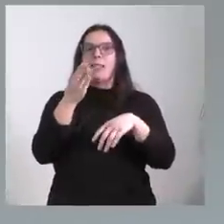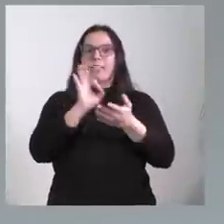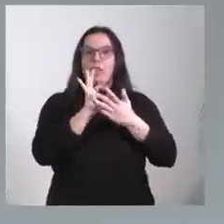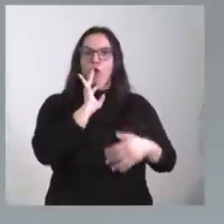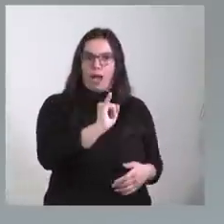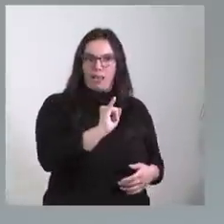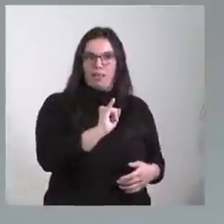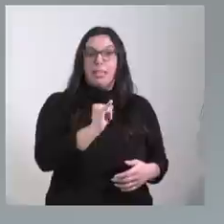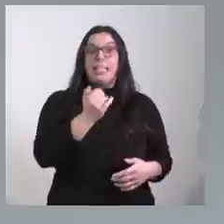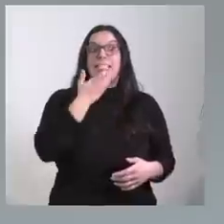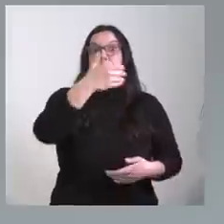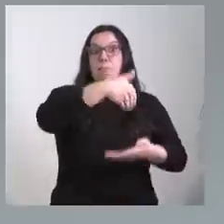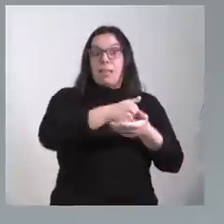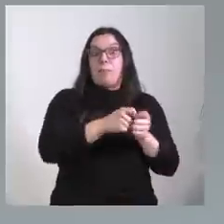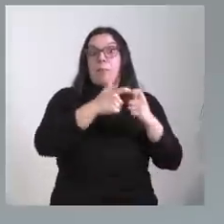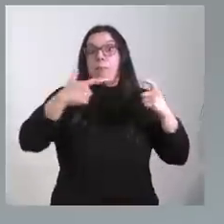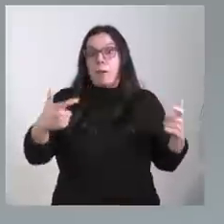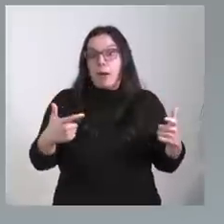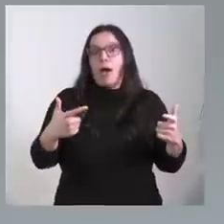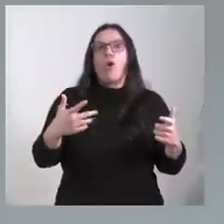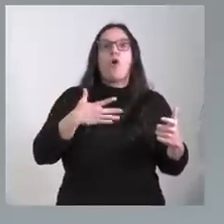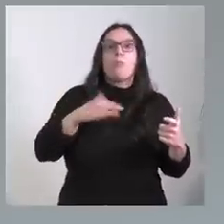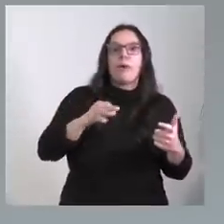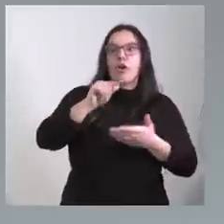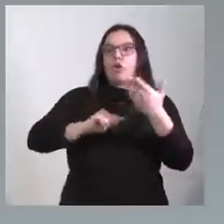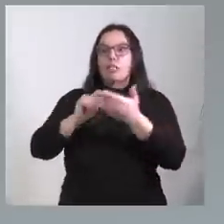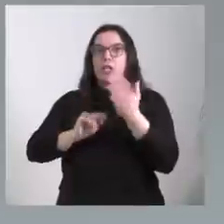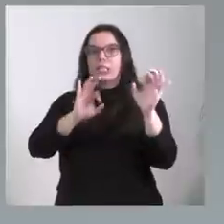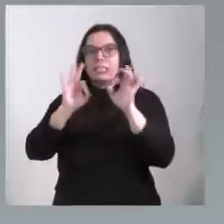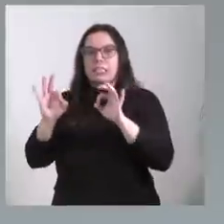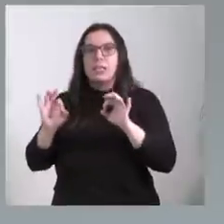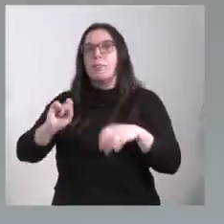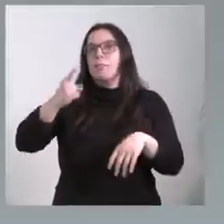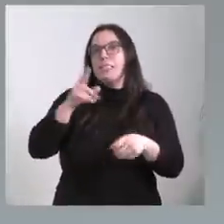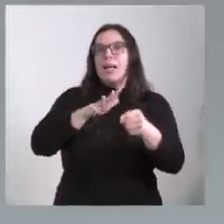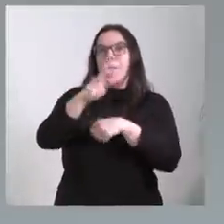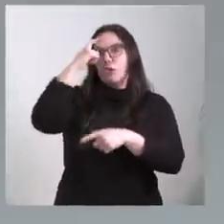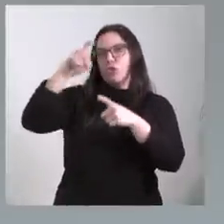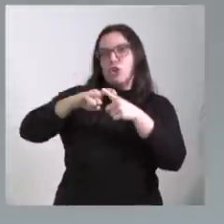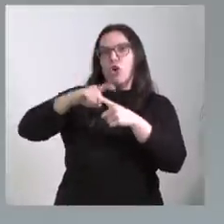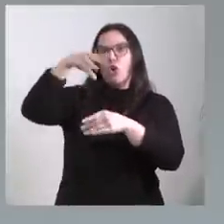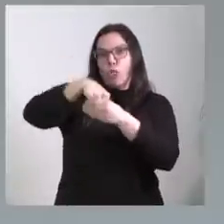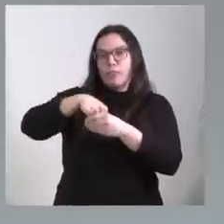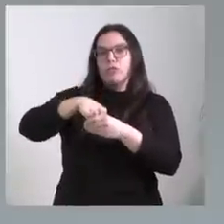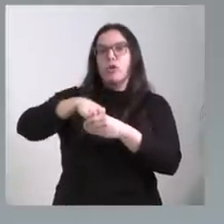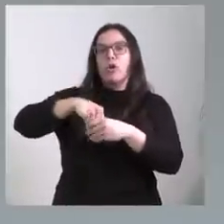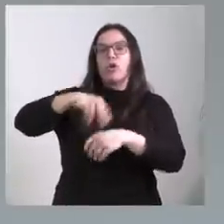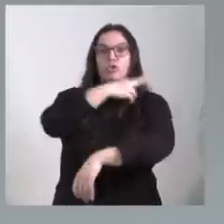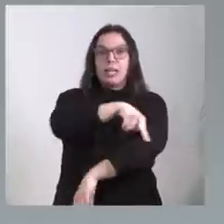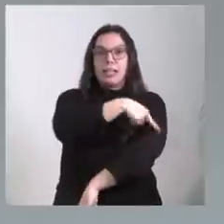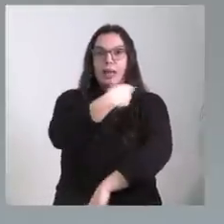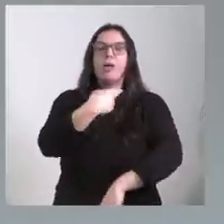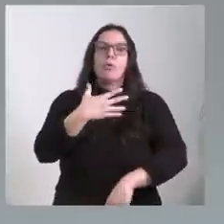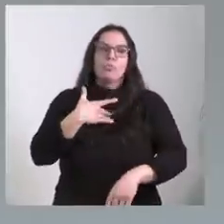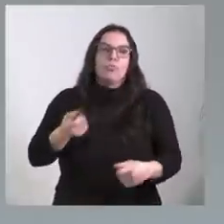aumenta la utilización y sea necesario realizar algunos refuerzos y contrataciones específicas muy especialmente en el ámbito de los psicólogos clínicos pues lógicamente va a tener